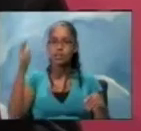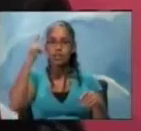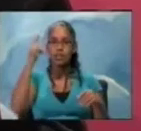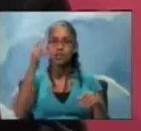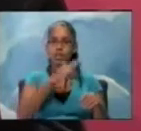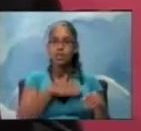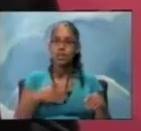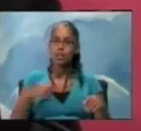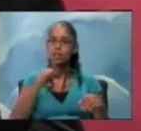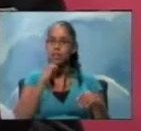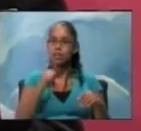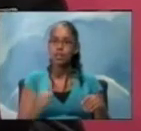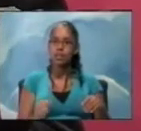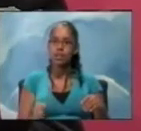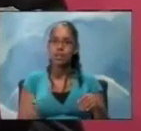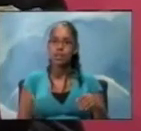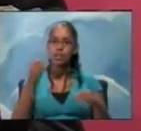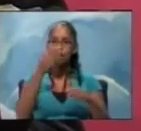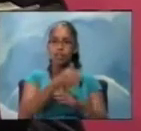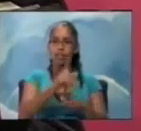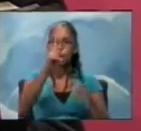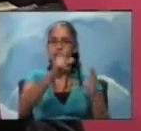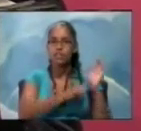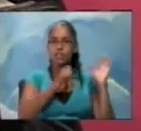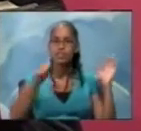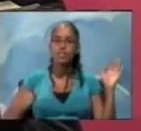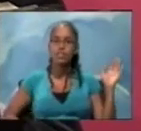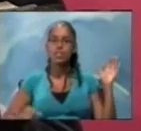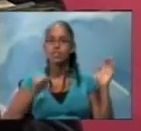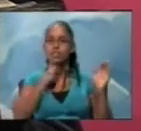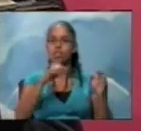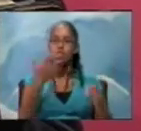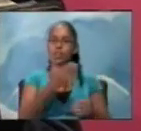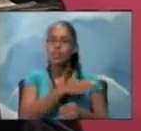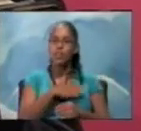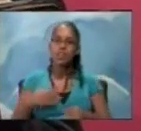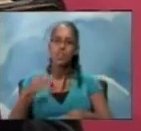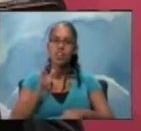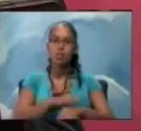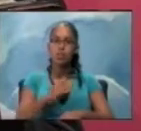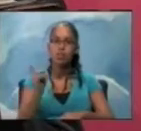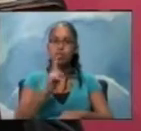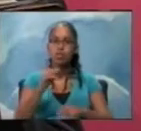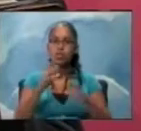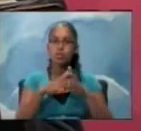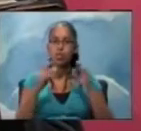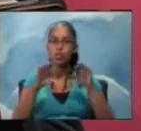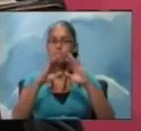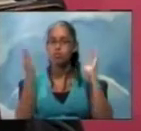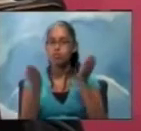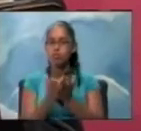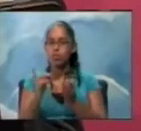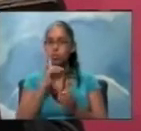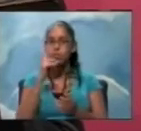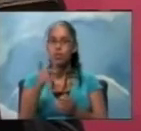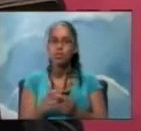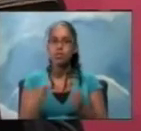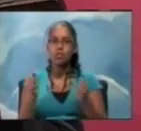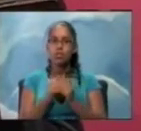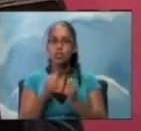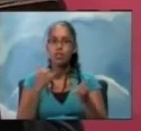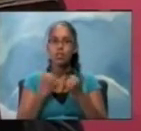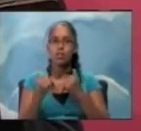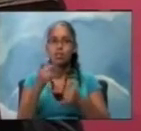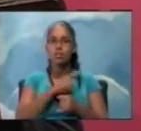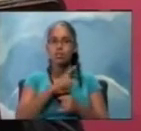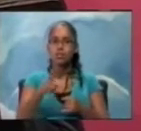era tentar al Señor. Eso era lo que querían, porque no todo el mundo pregunta con el fin de